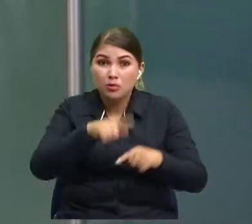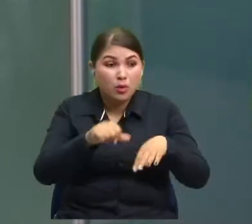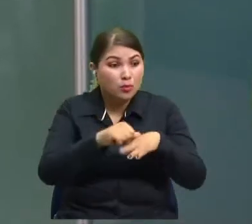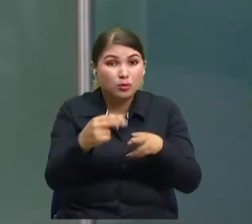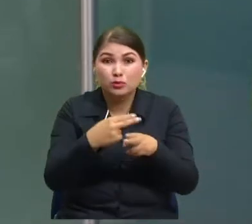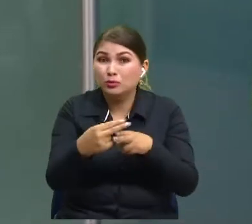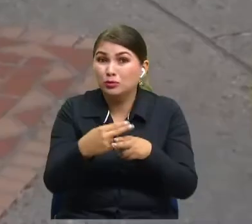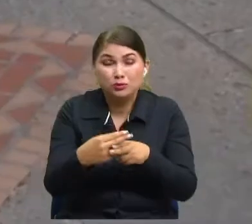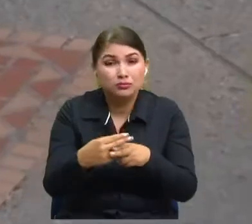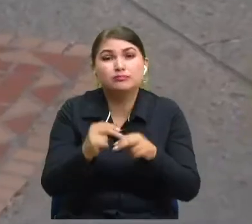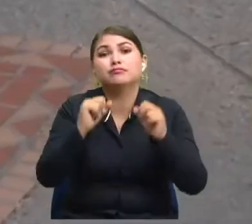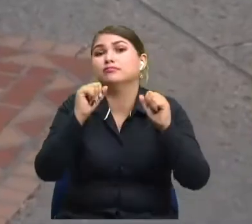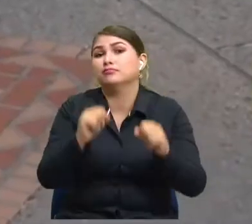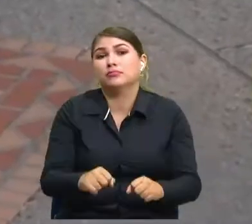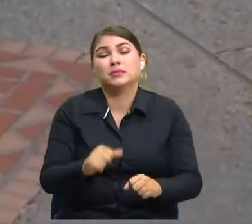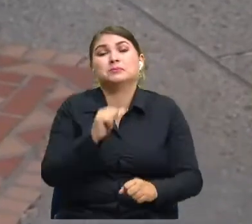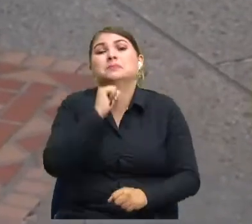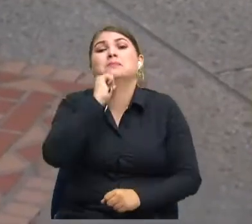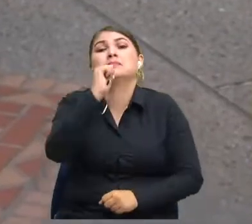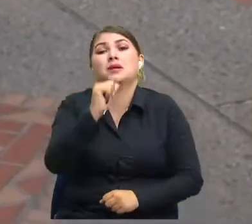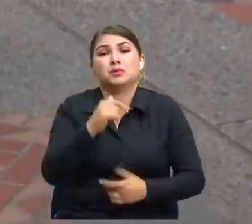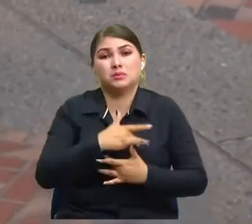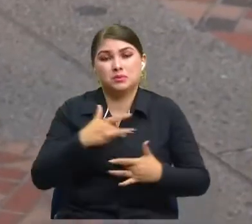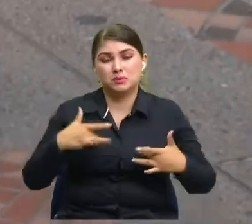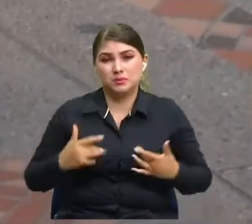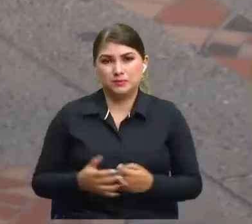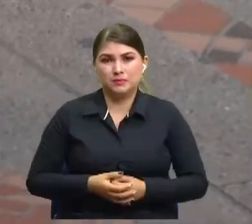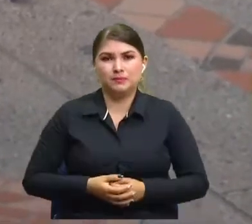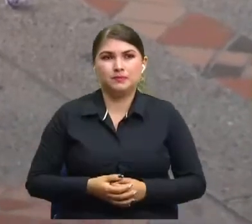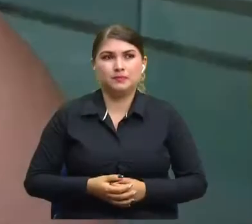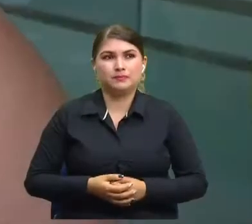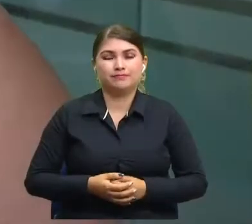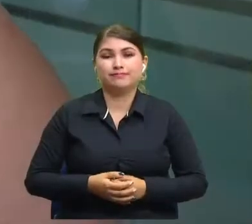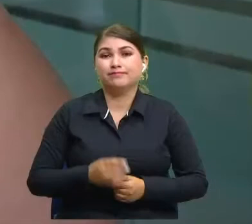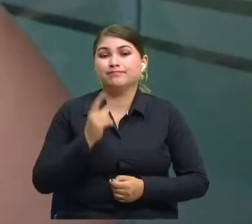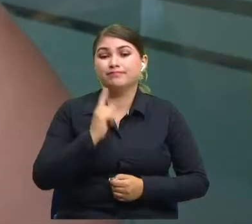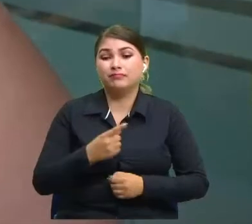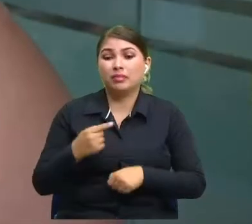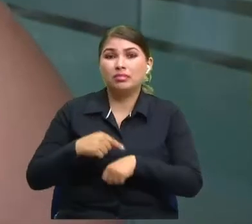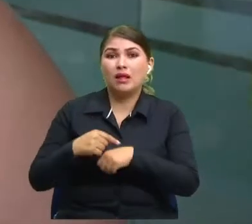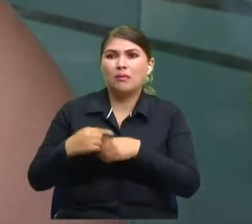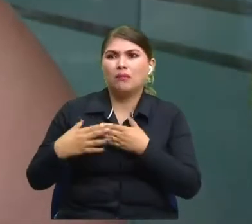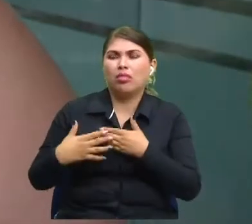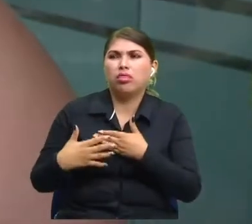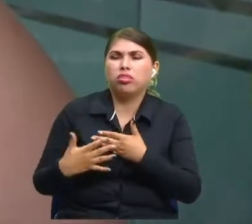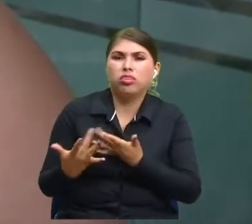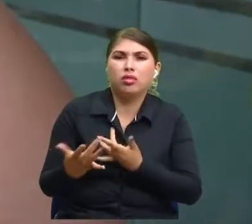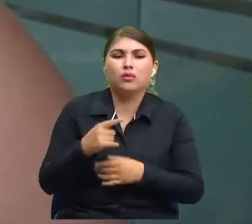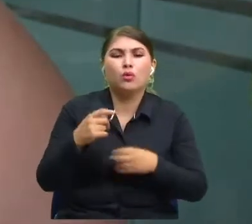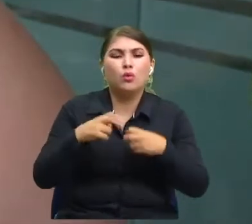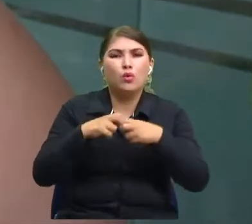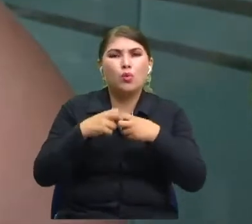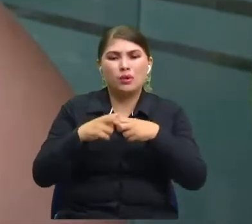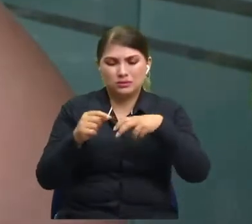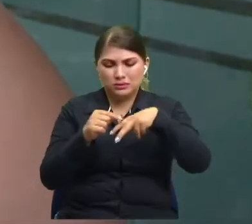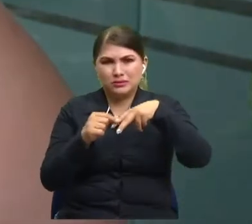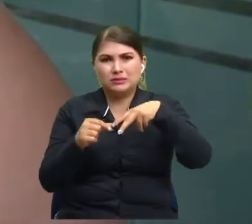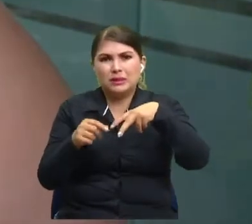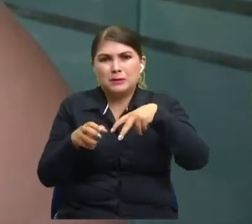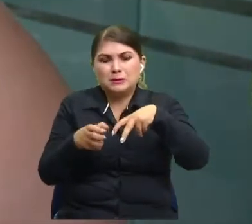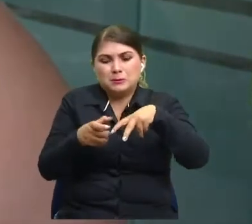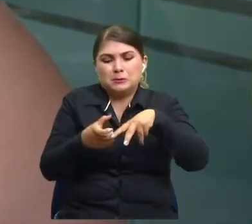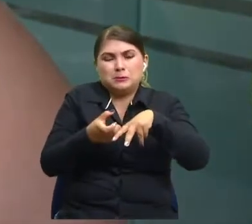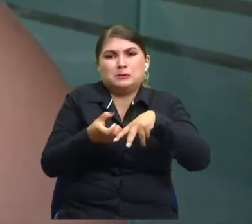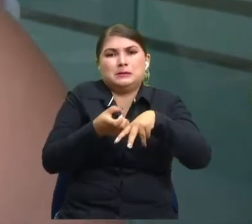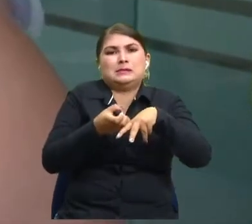más pronto posible, puede empeorar su salud. Debido a que ha pasado tanto tiempo, el huesito de la pierna derecha se está encogiendo